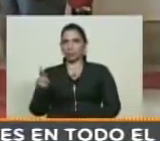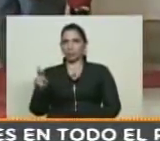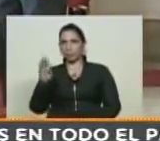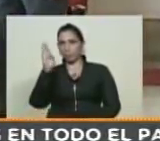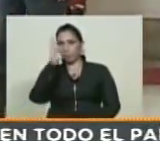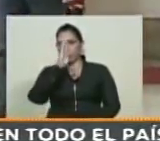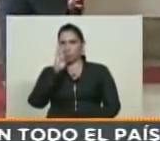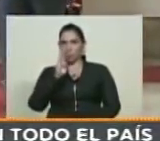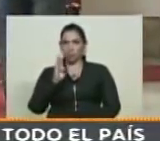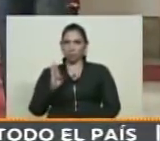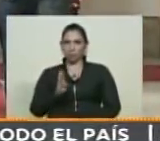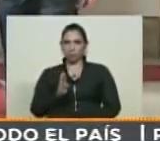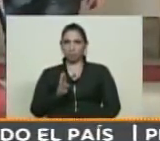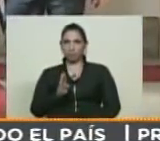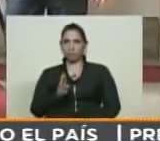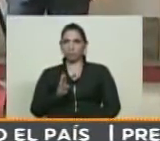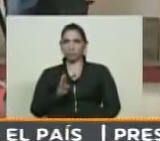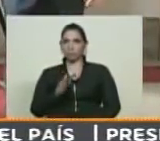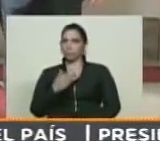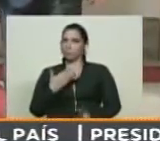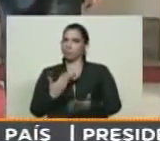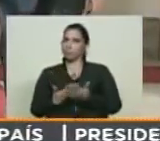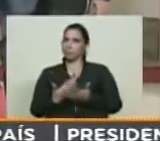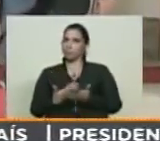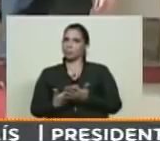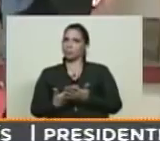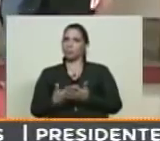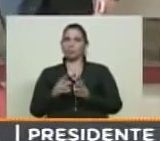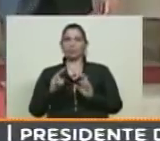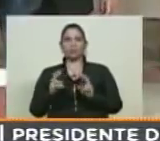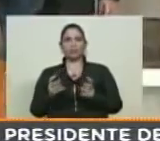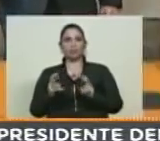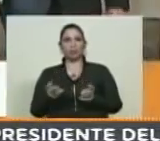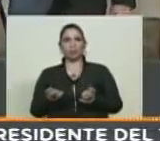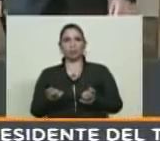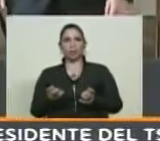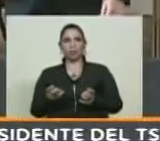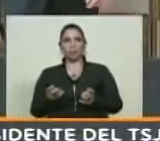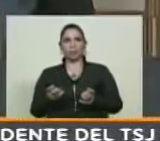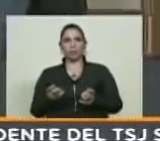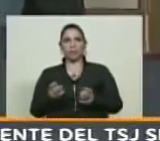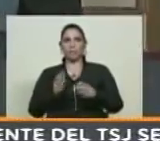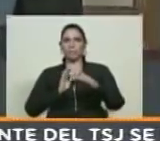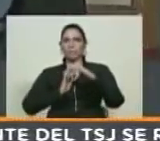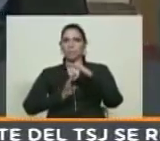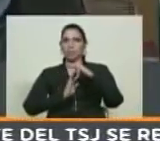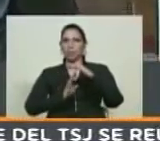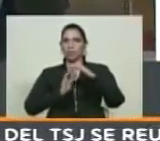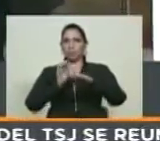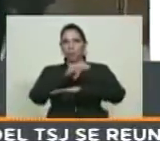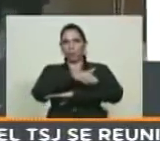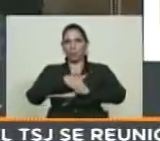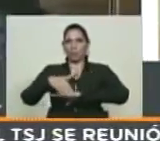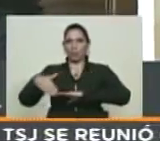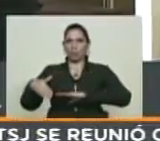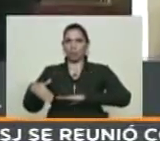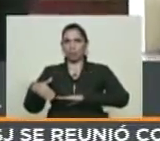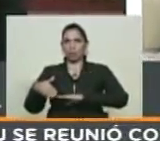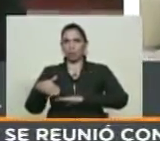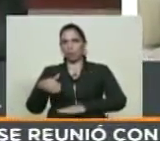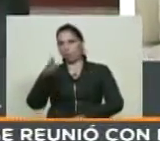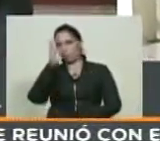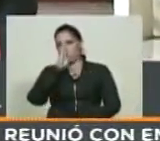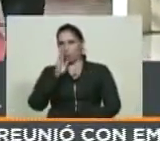Sueli Campos. Esto a propósito de tratar el tema migratorio en la frontera con Brasil. Es importante